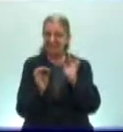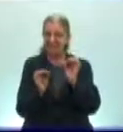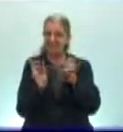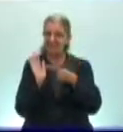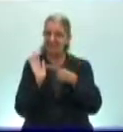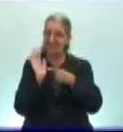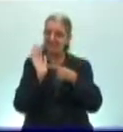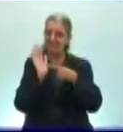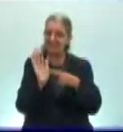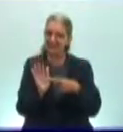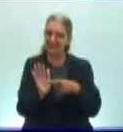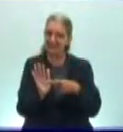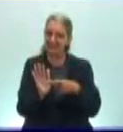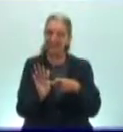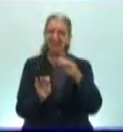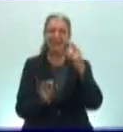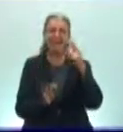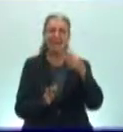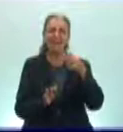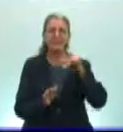los términos de pi.